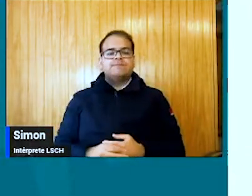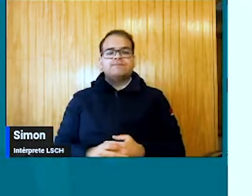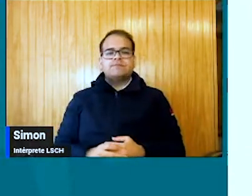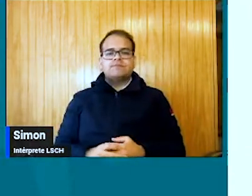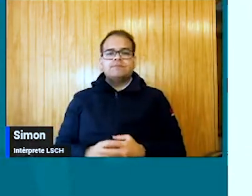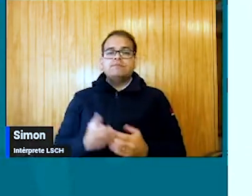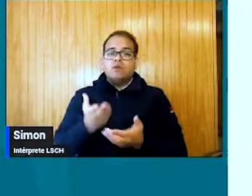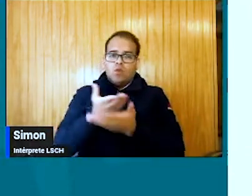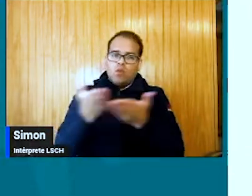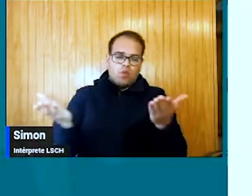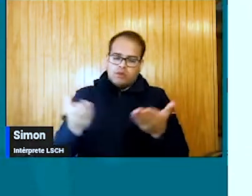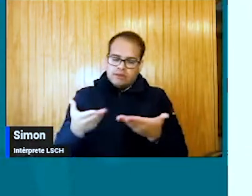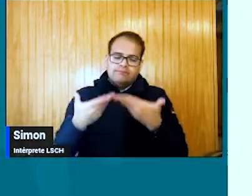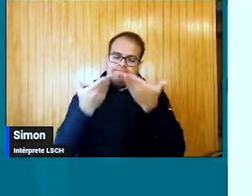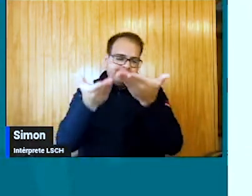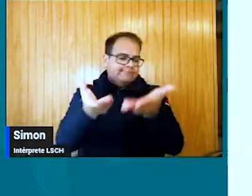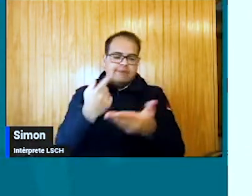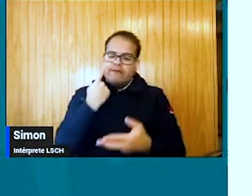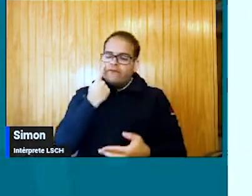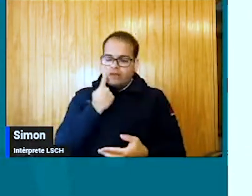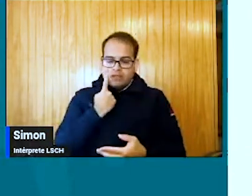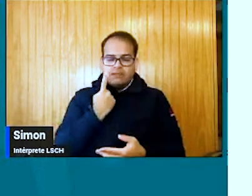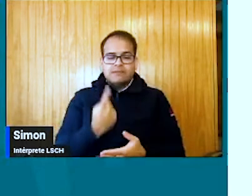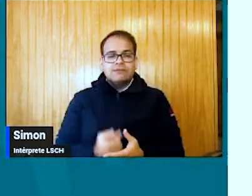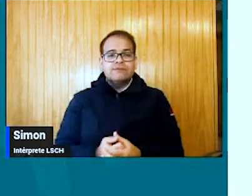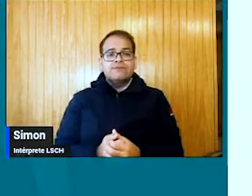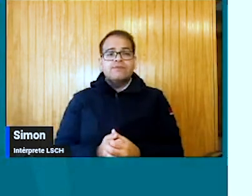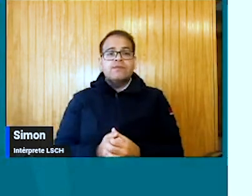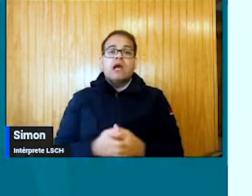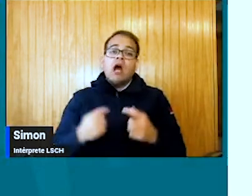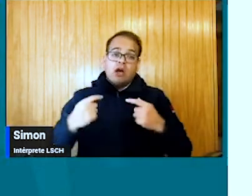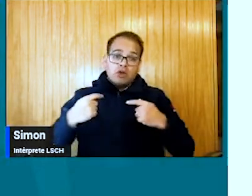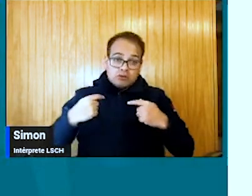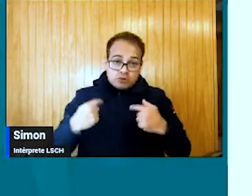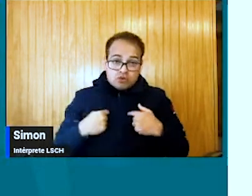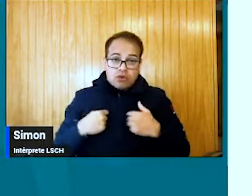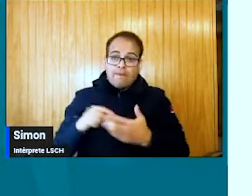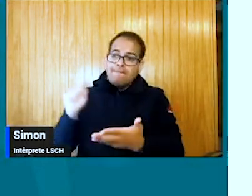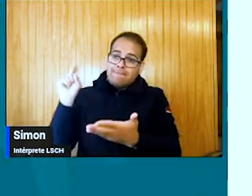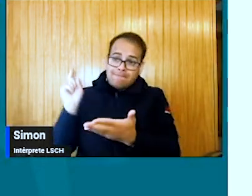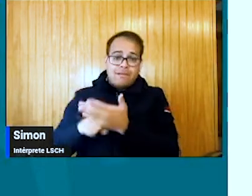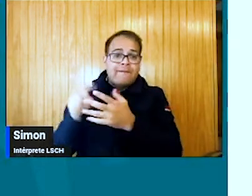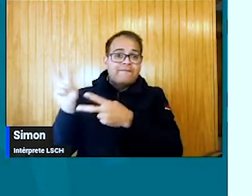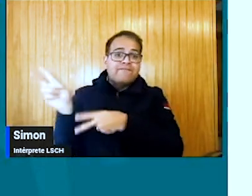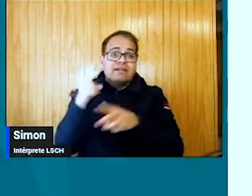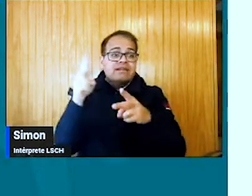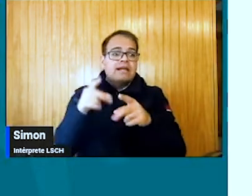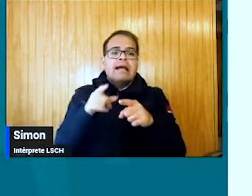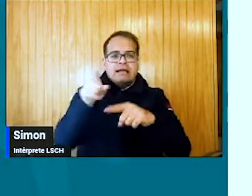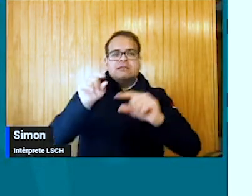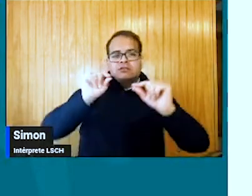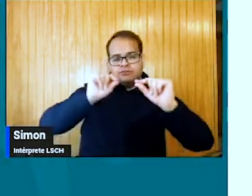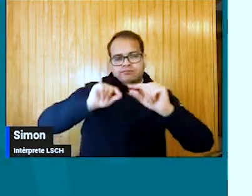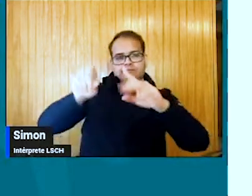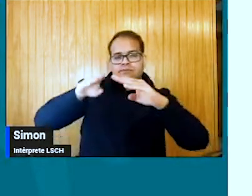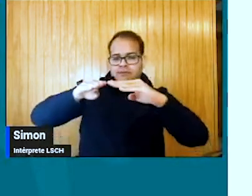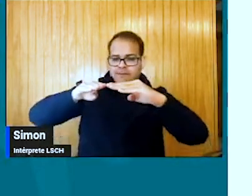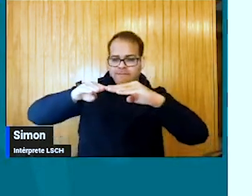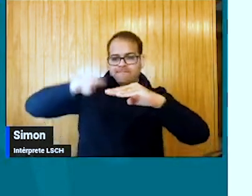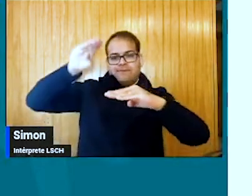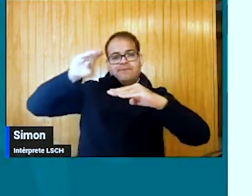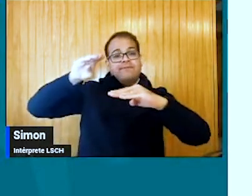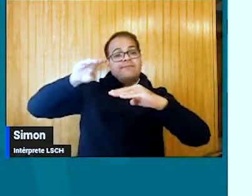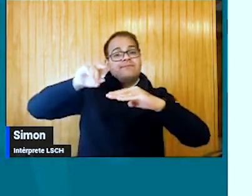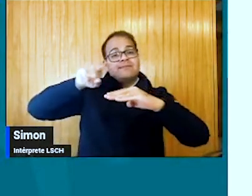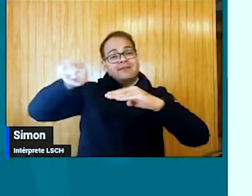tienen que verlo ustedes en realidad. Ahora, cuando yo prendo la máquina de viento, este es el efecto que hace. Yo quiebro